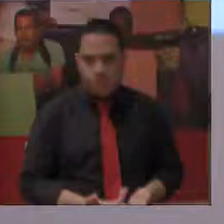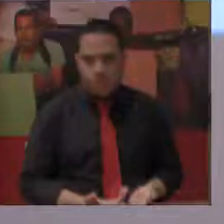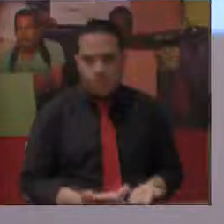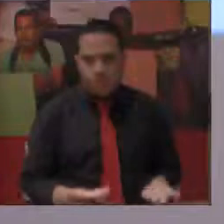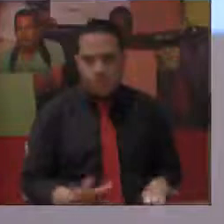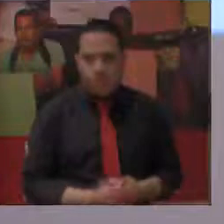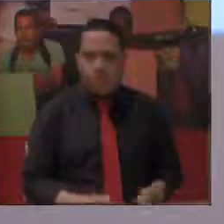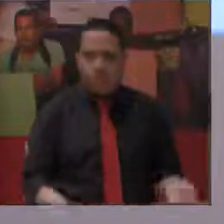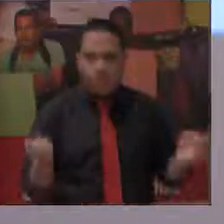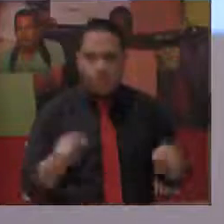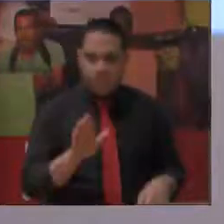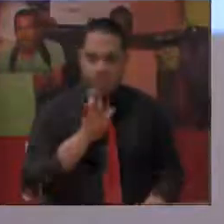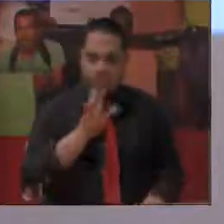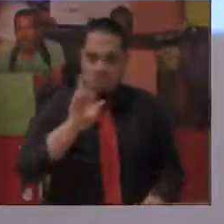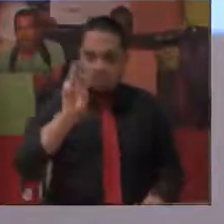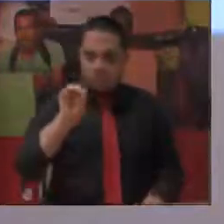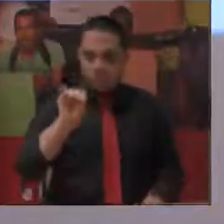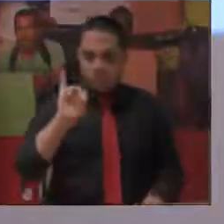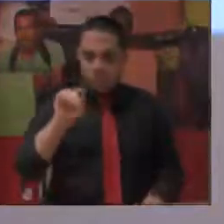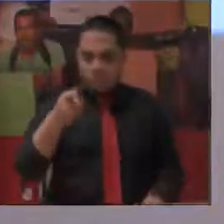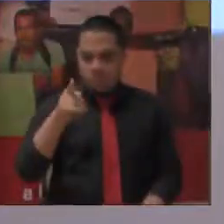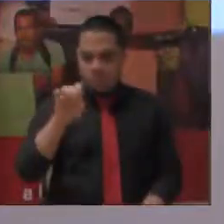destaca Miguel,